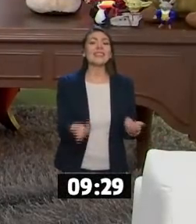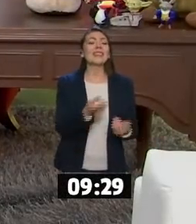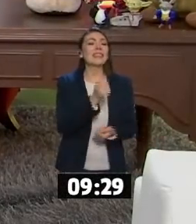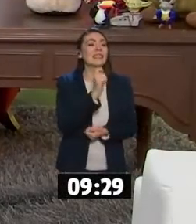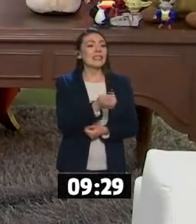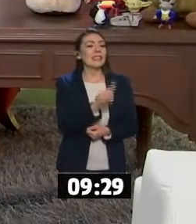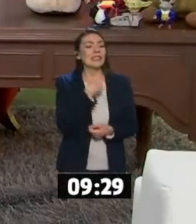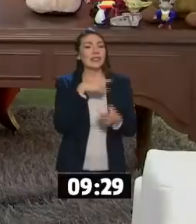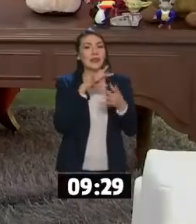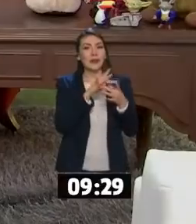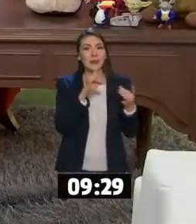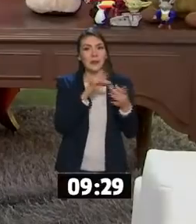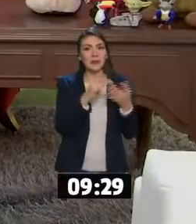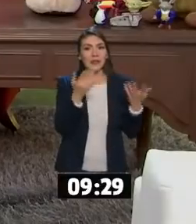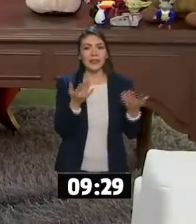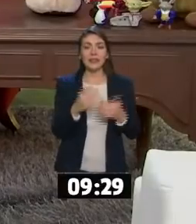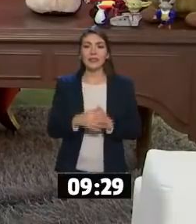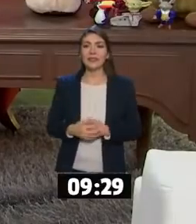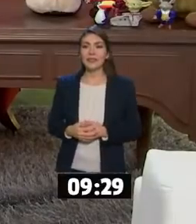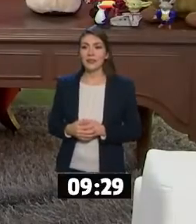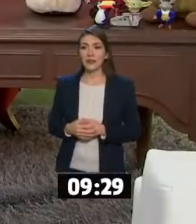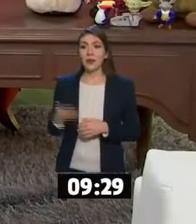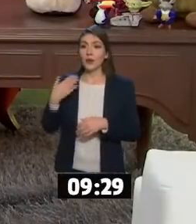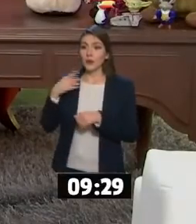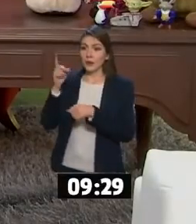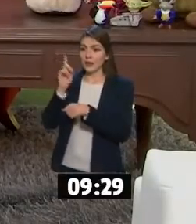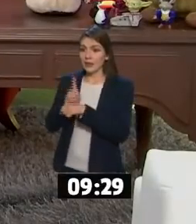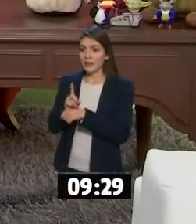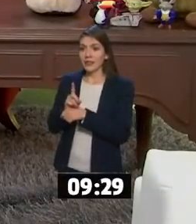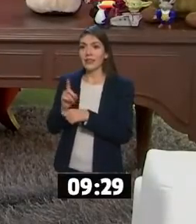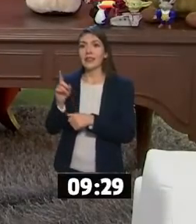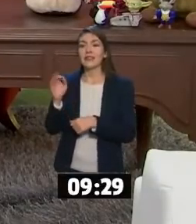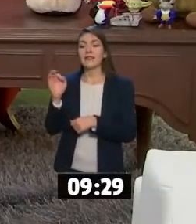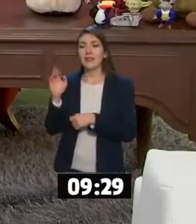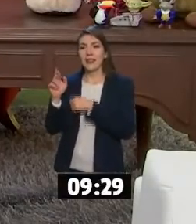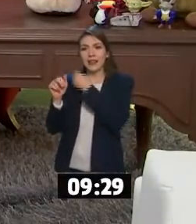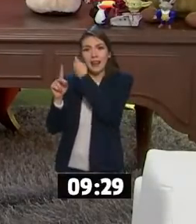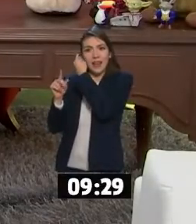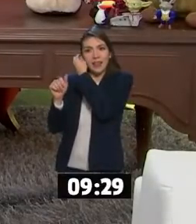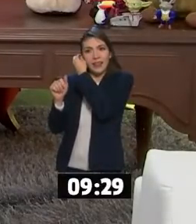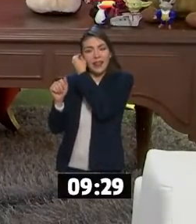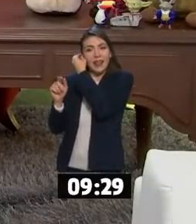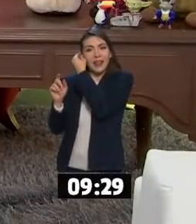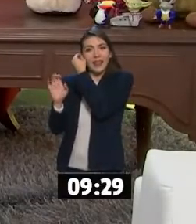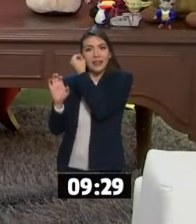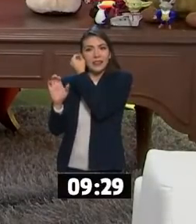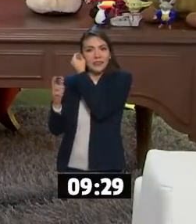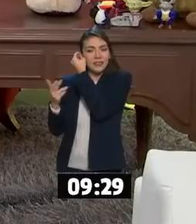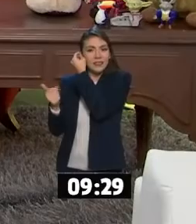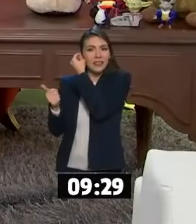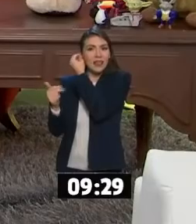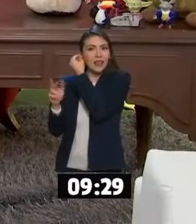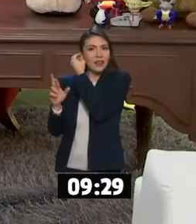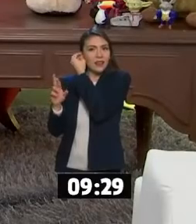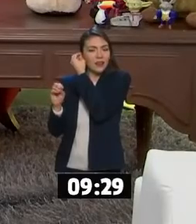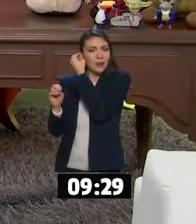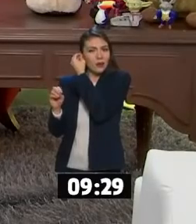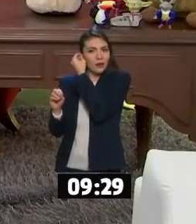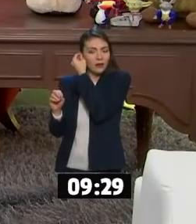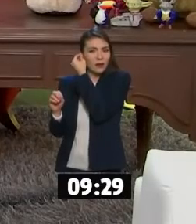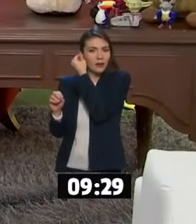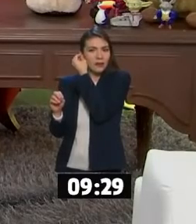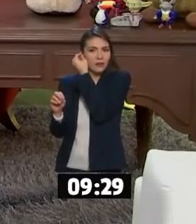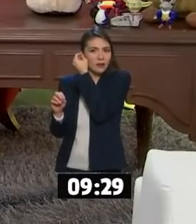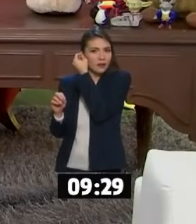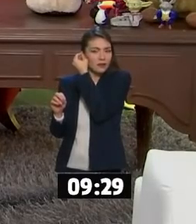días. Buenos días, Fernanda. Buenos días, Charro. Buenos días a la audiencia. Oye, Tomás, Tú ¿qué síguele, es esto? Tomás. Es